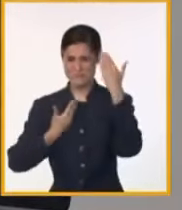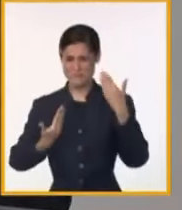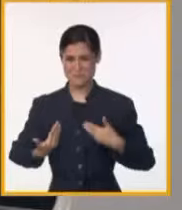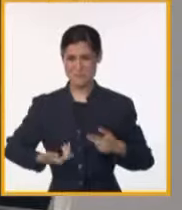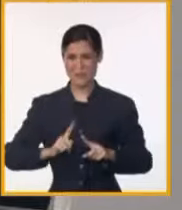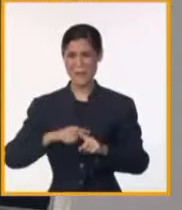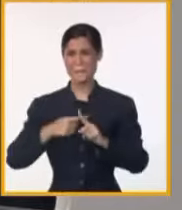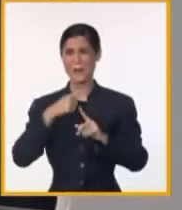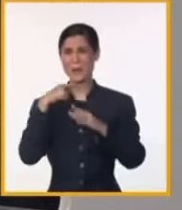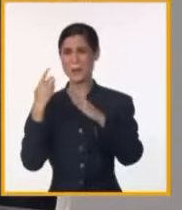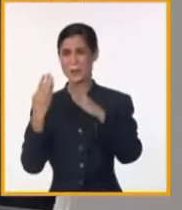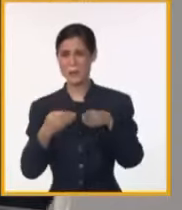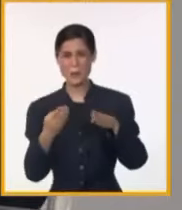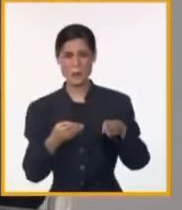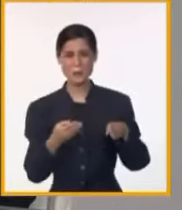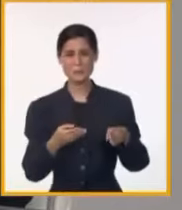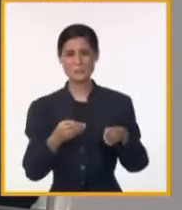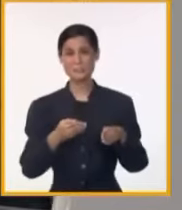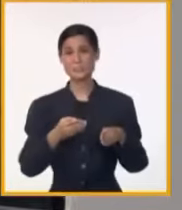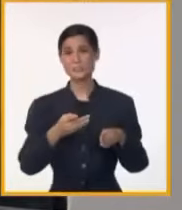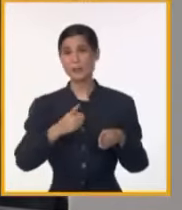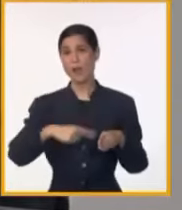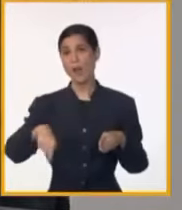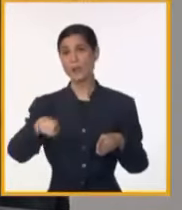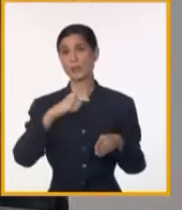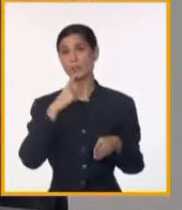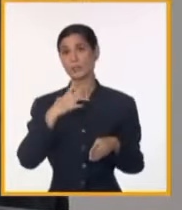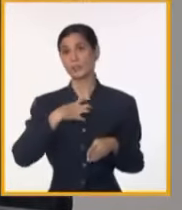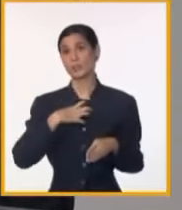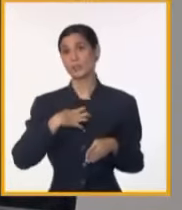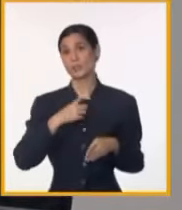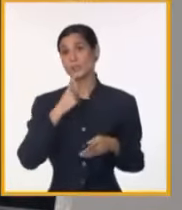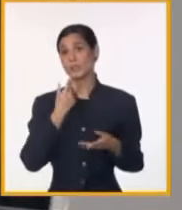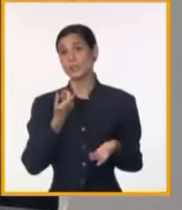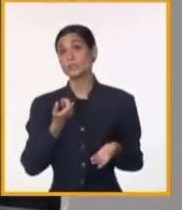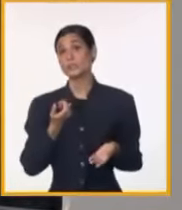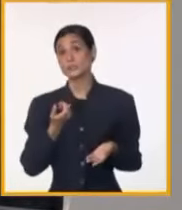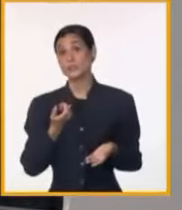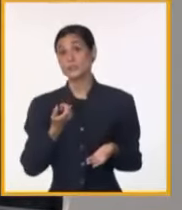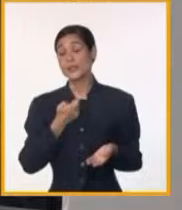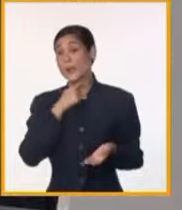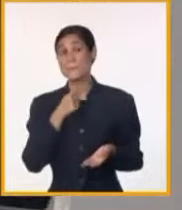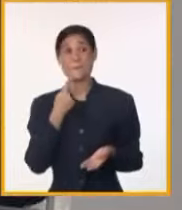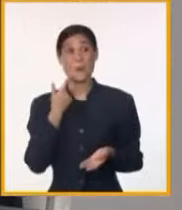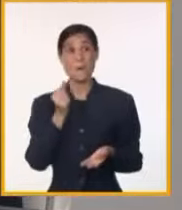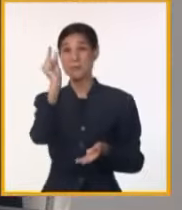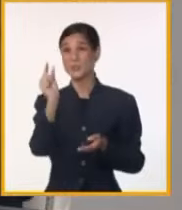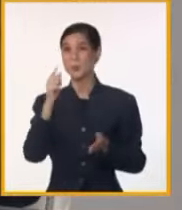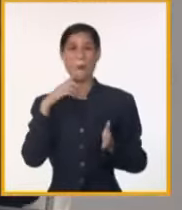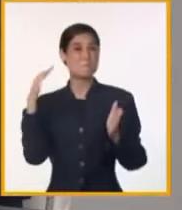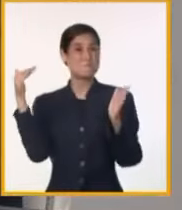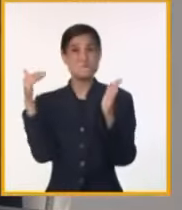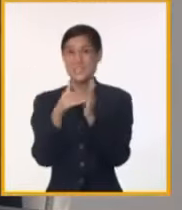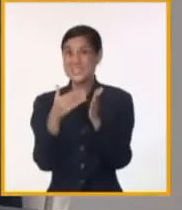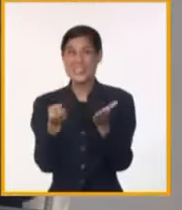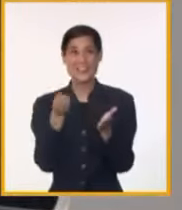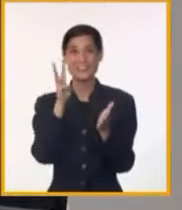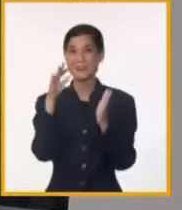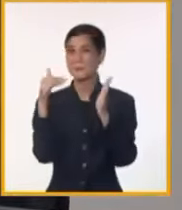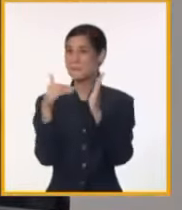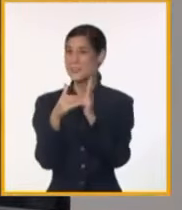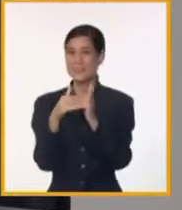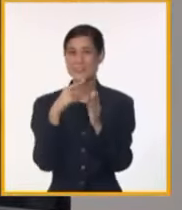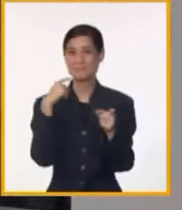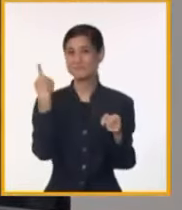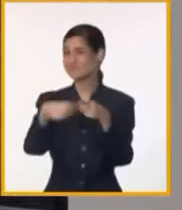de combate por un herido en guerra en la guerra puede que nunca más pueda volver al combate de Son miles 2000 3,000 hay las cifras pueden